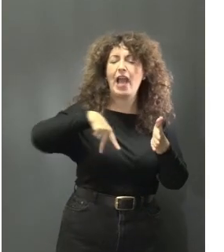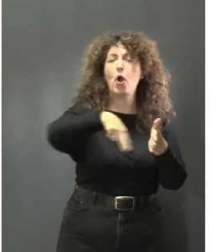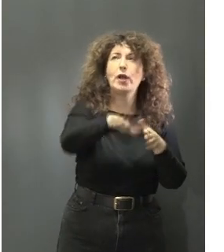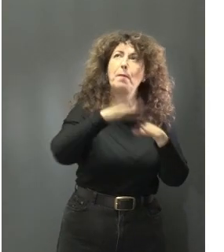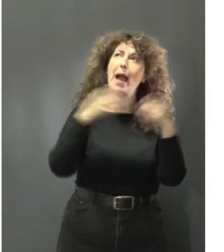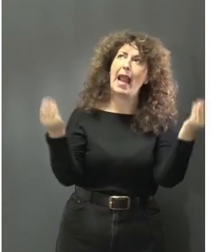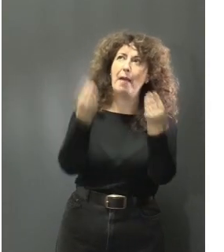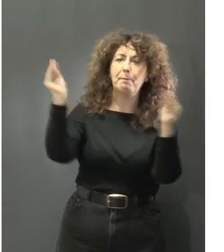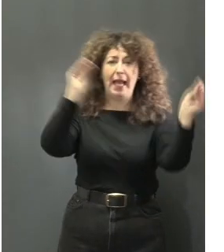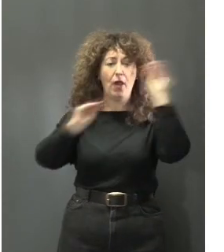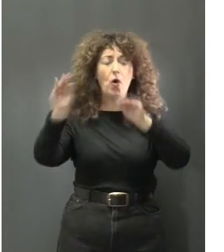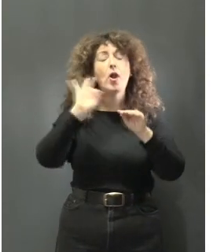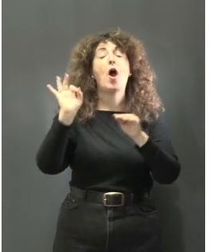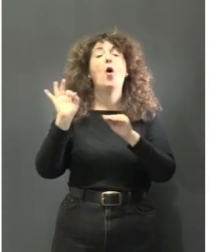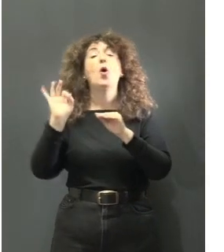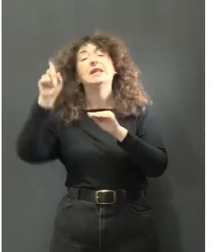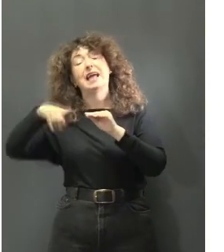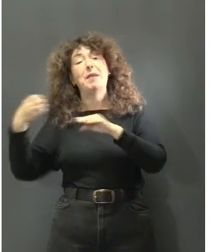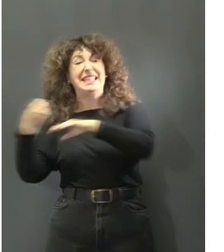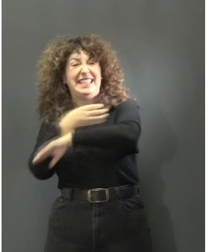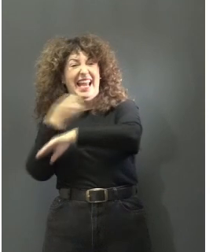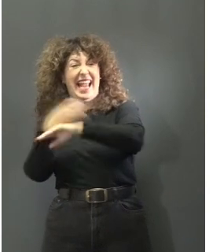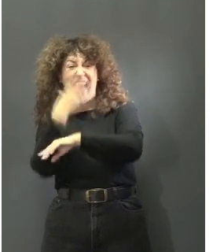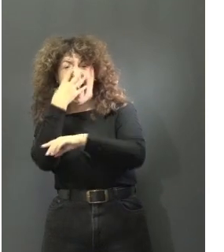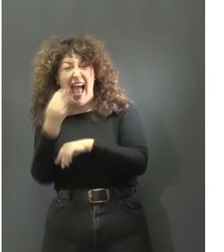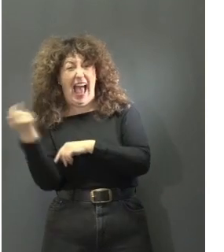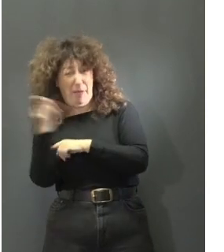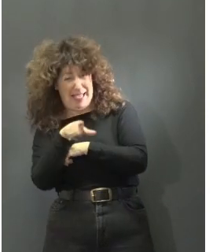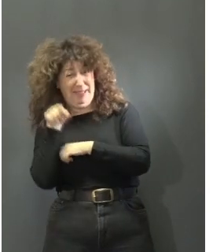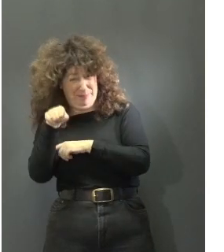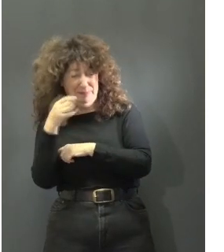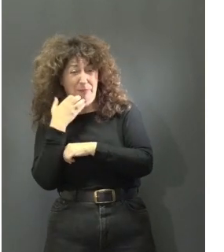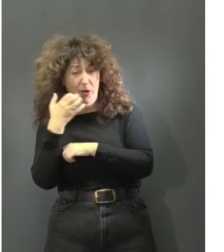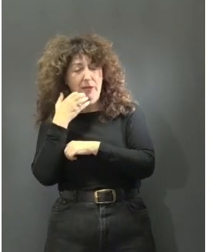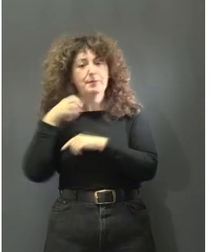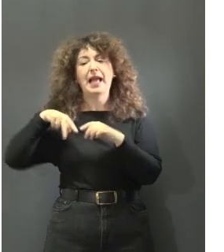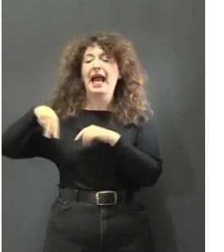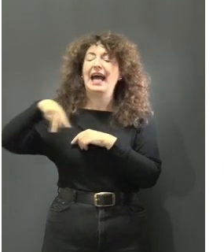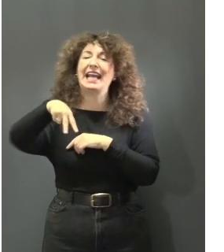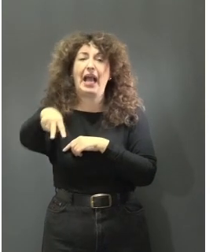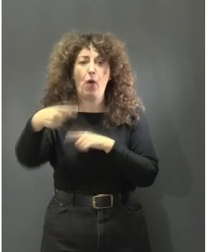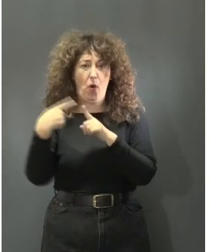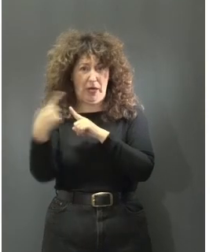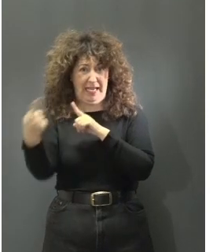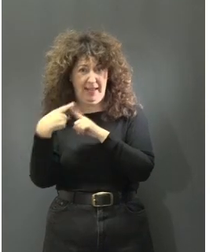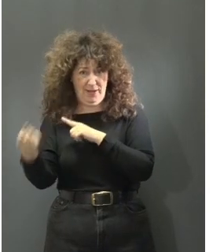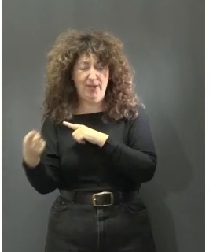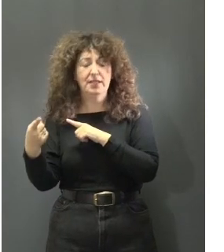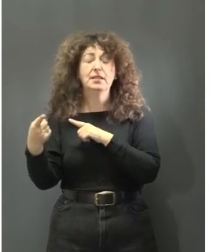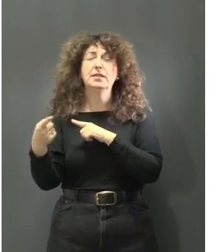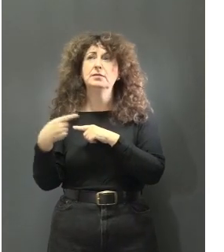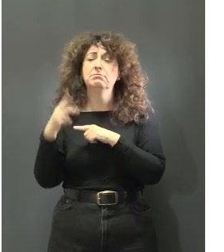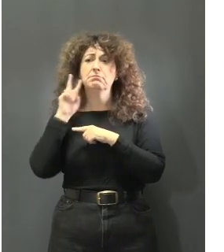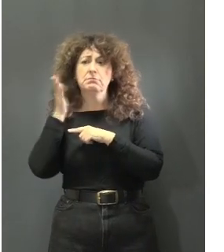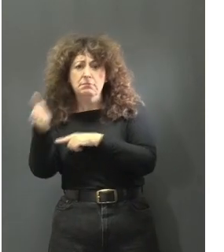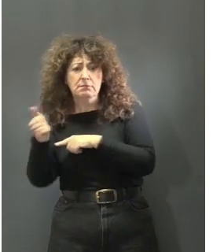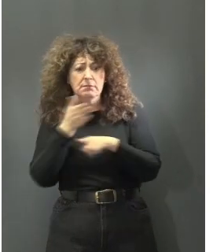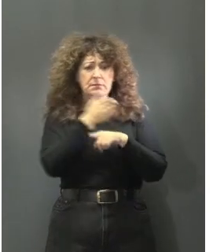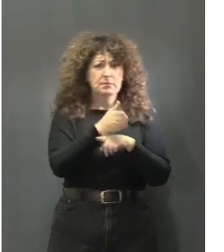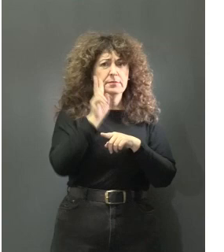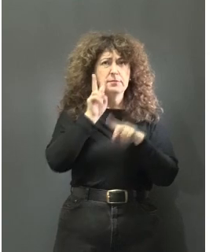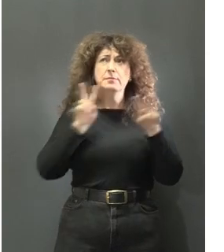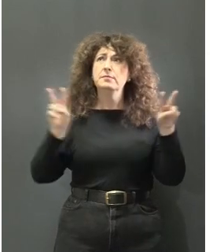media a larga distancia tipo AVE, pues veíamos que realmente si